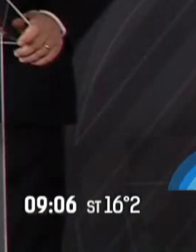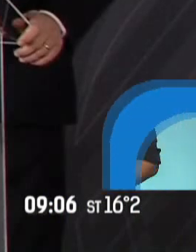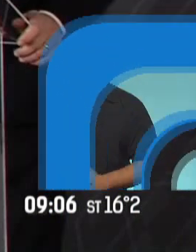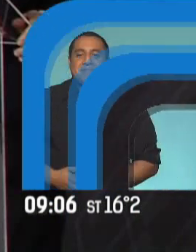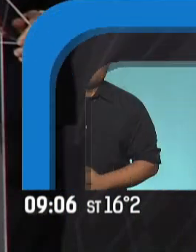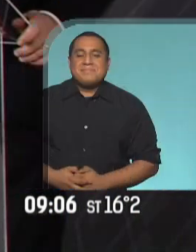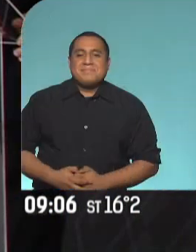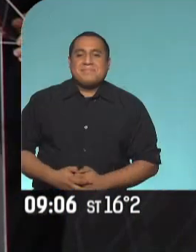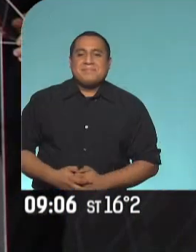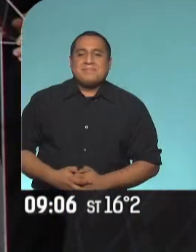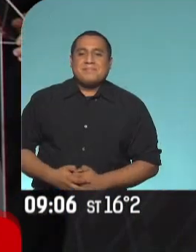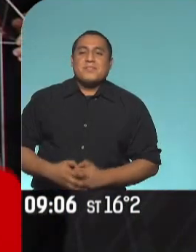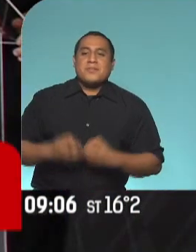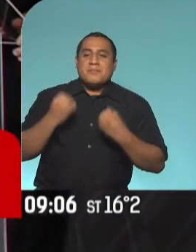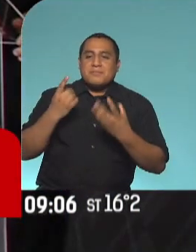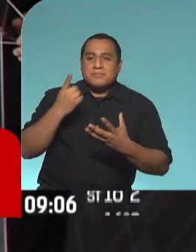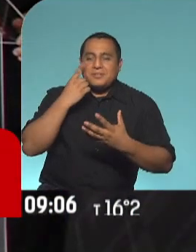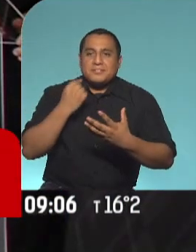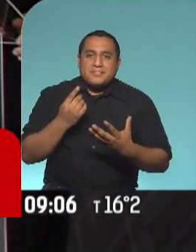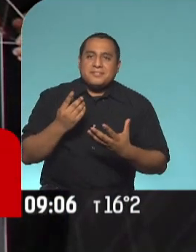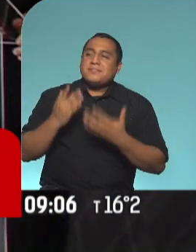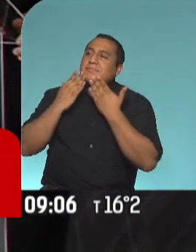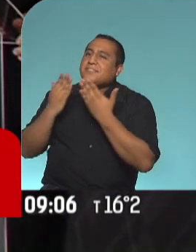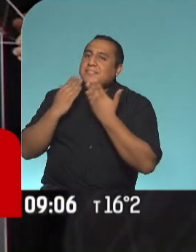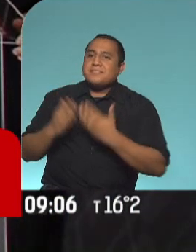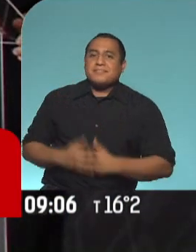recomendaciones a la población. Buenos días, muchas gracias, Martín.